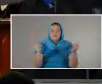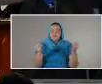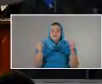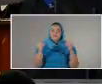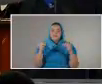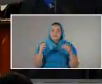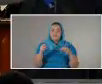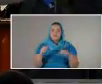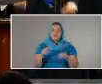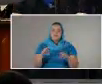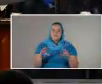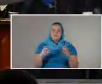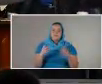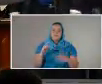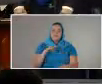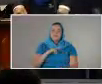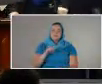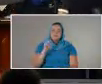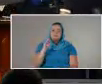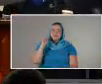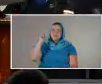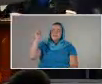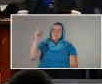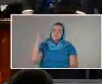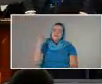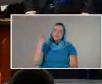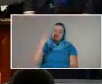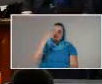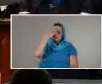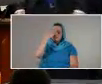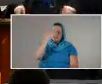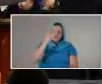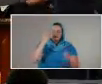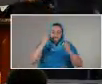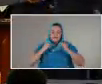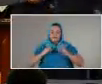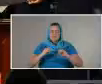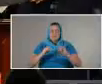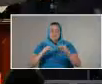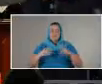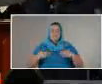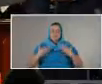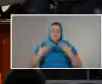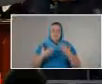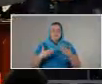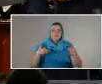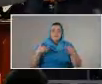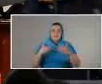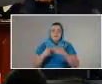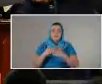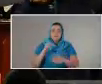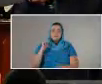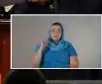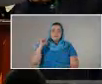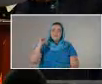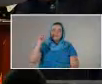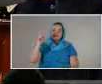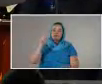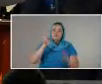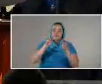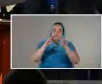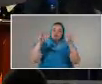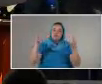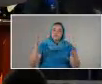voluntad. Te damos gracias por la oportunidad que nos diste de acercarnos a tu mesa para escuchar